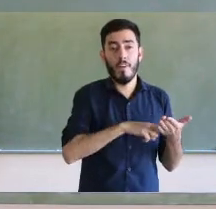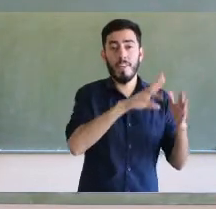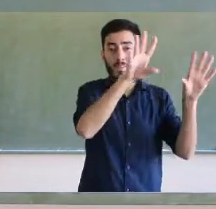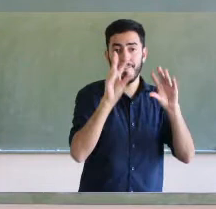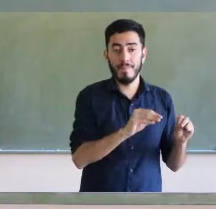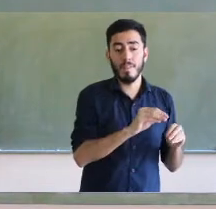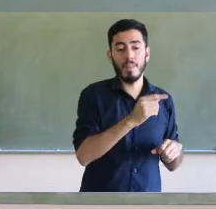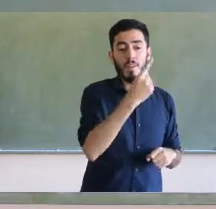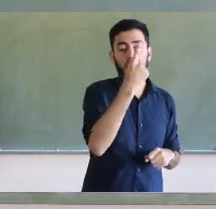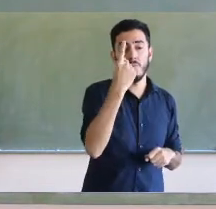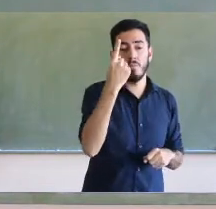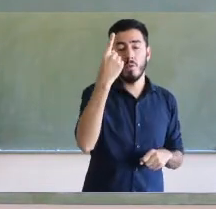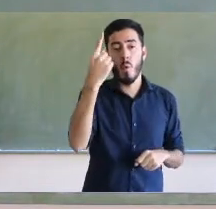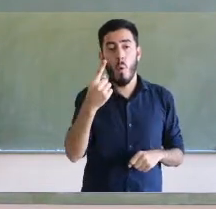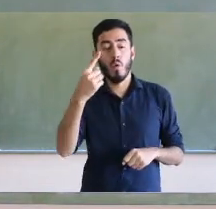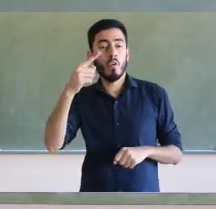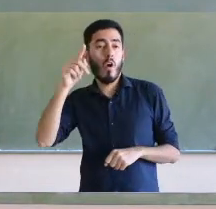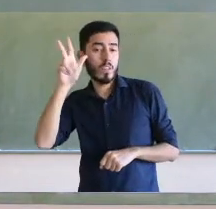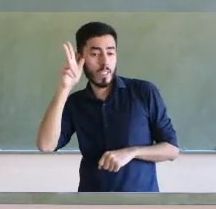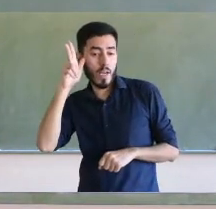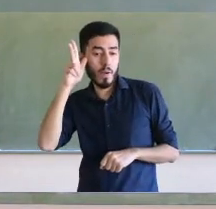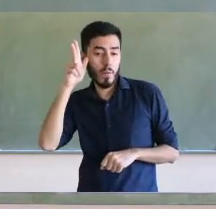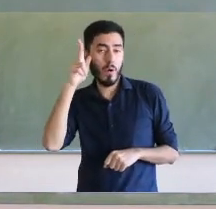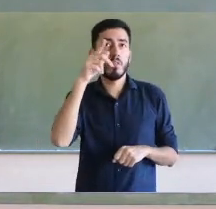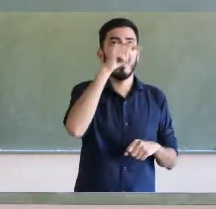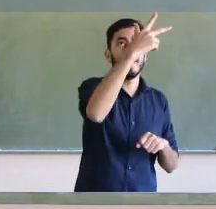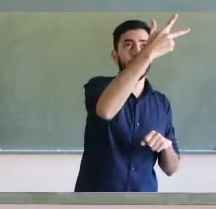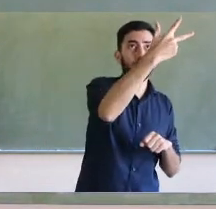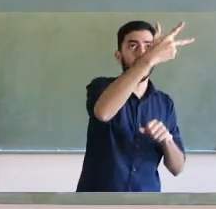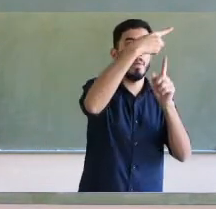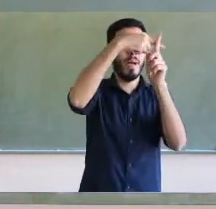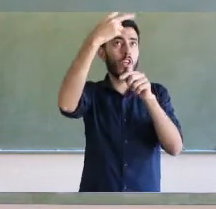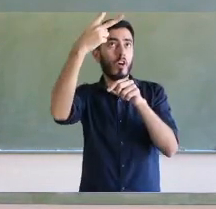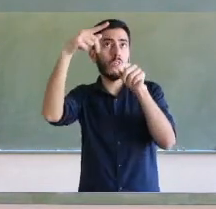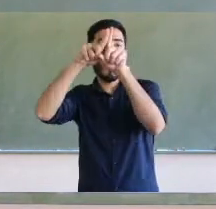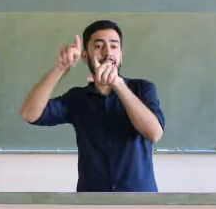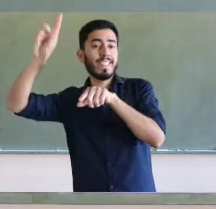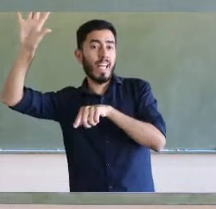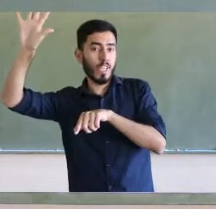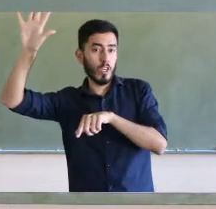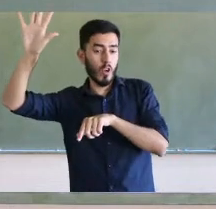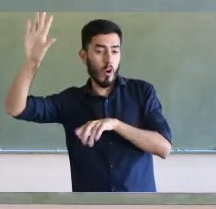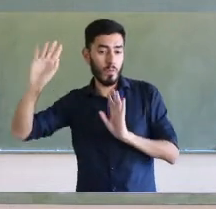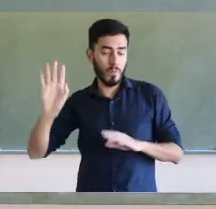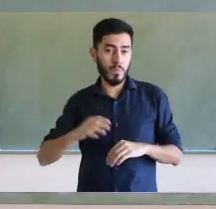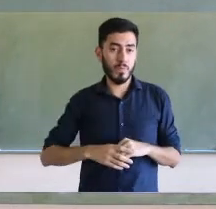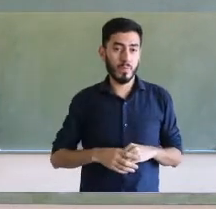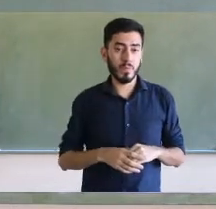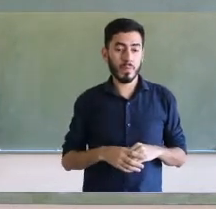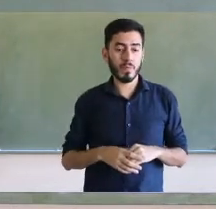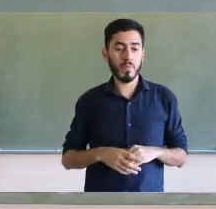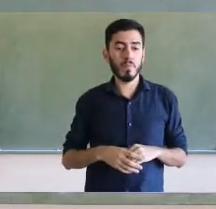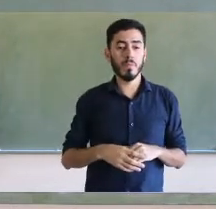sumamos los exponentes. Tres más dos, cinco. ¿Estamos? Por otra parte tenemos cociente de